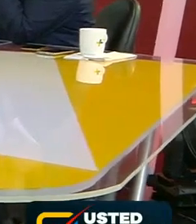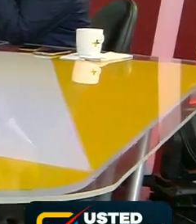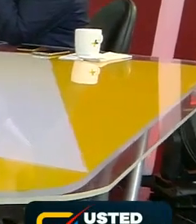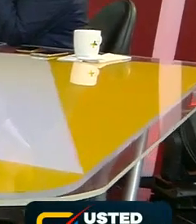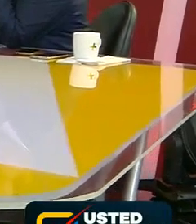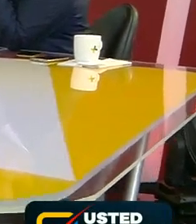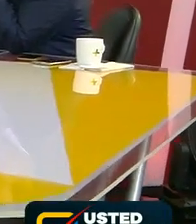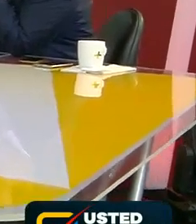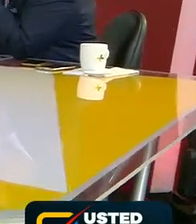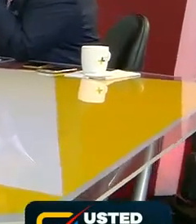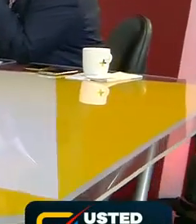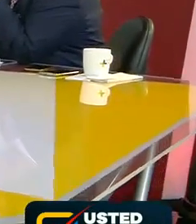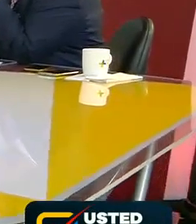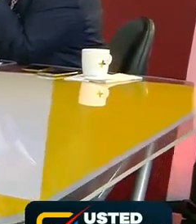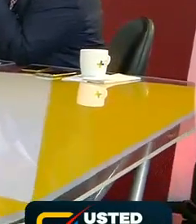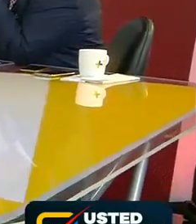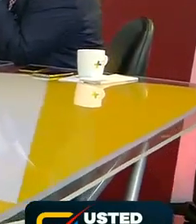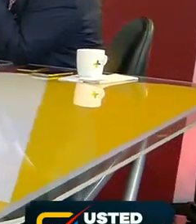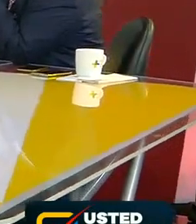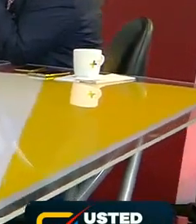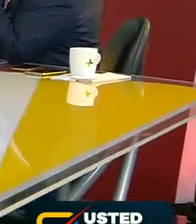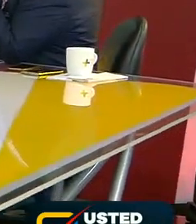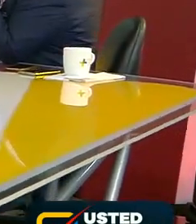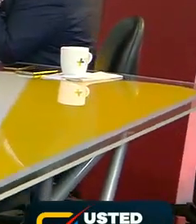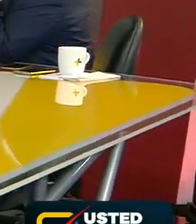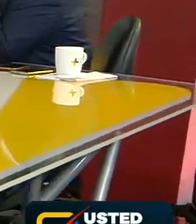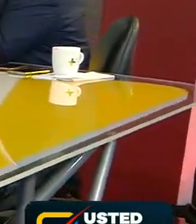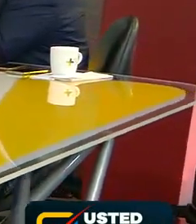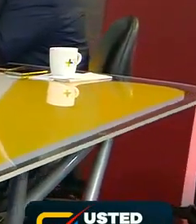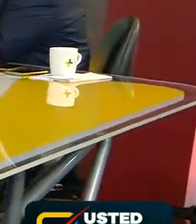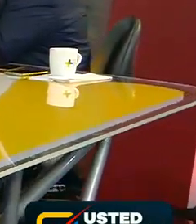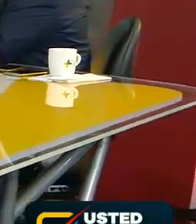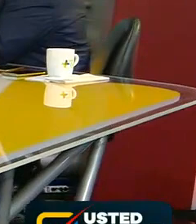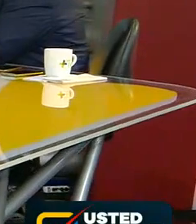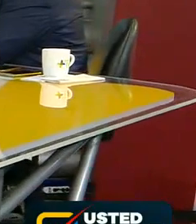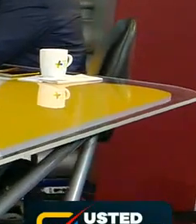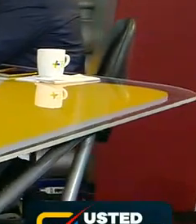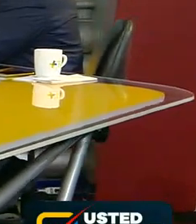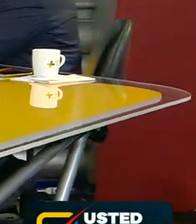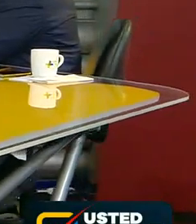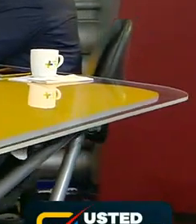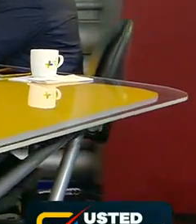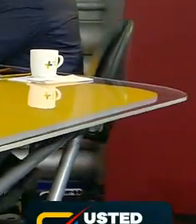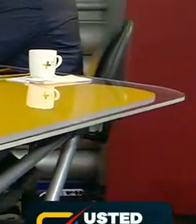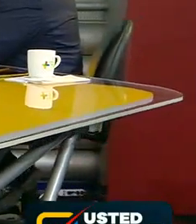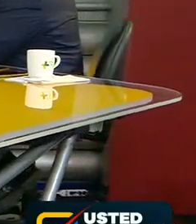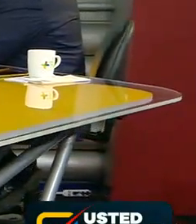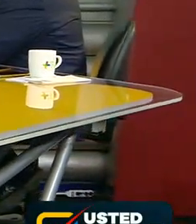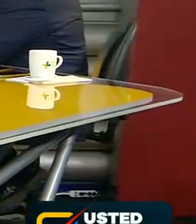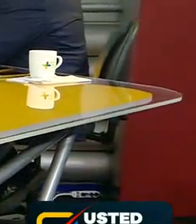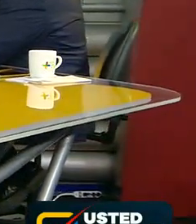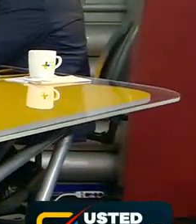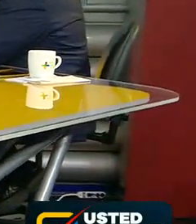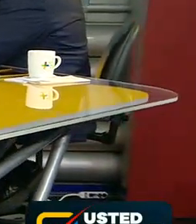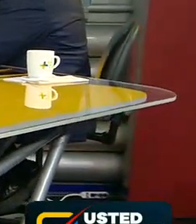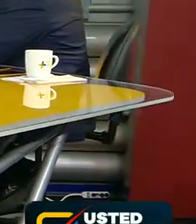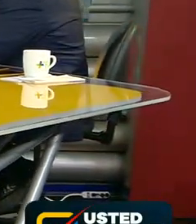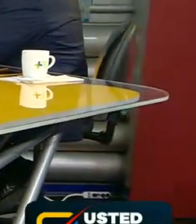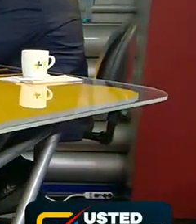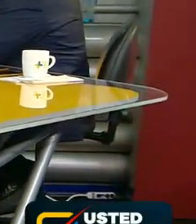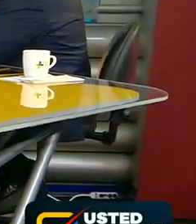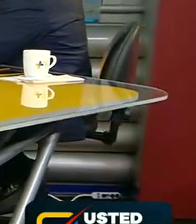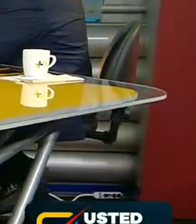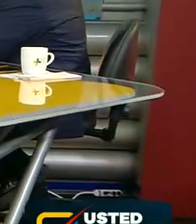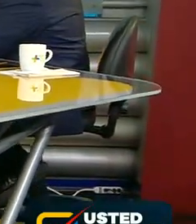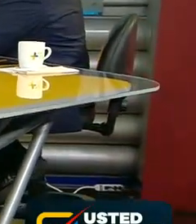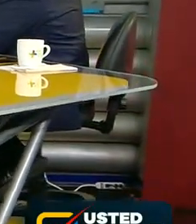que ya la división de poderes de Montesquieu ya no vale, que ahora hay 5 poderes. Pueden haber 1000, pero eso no significa que